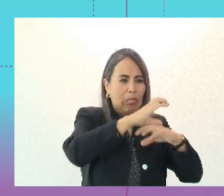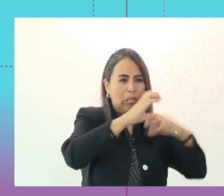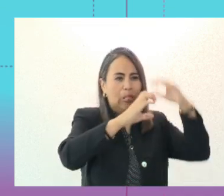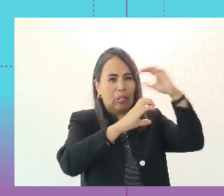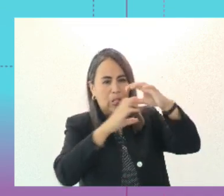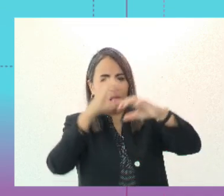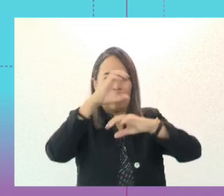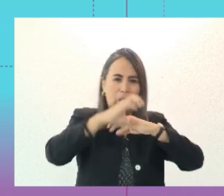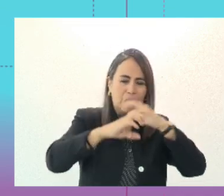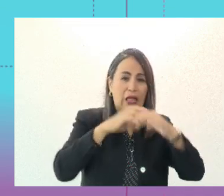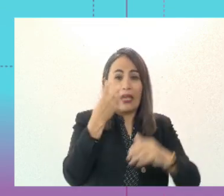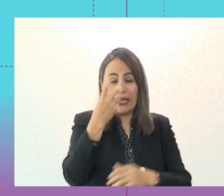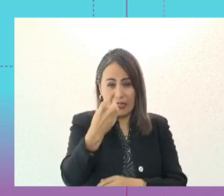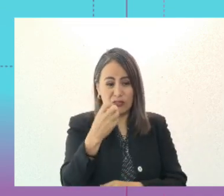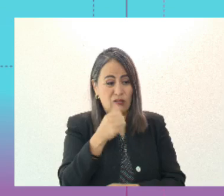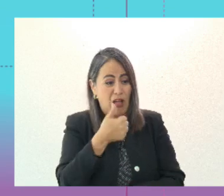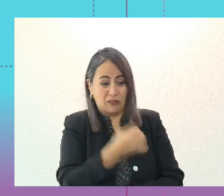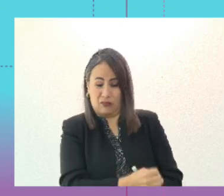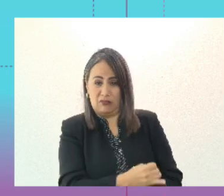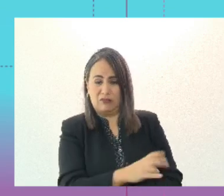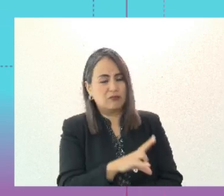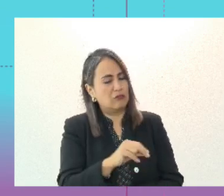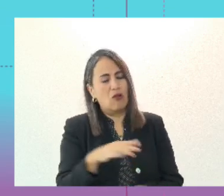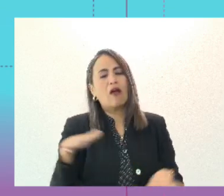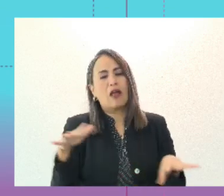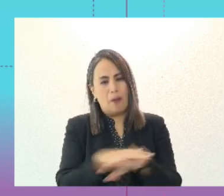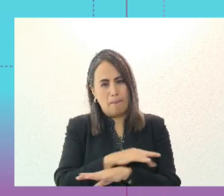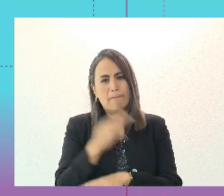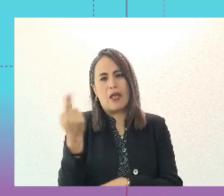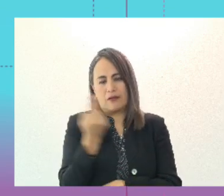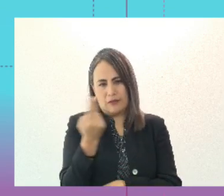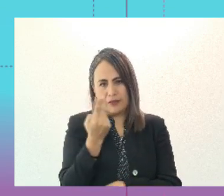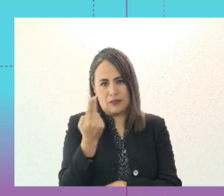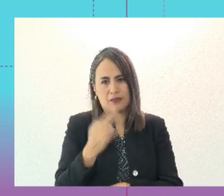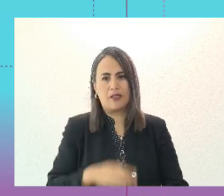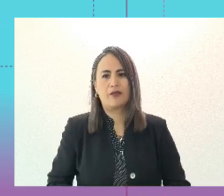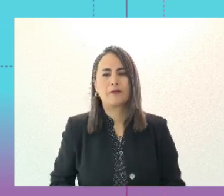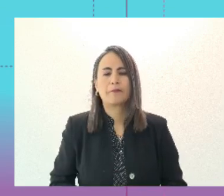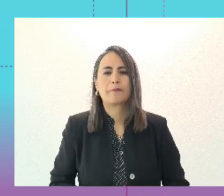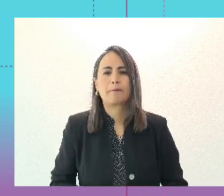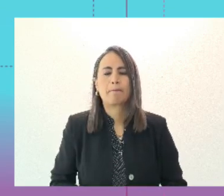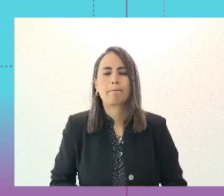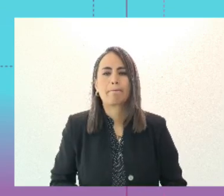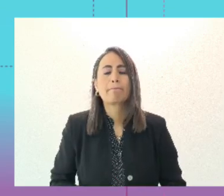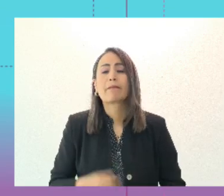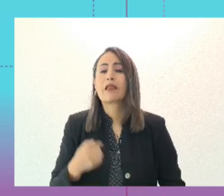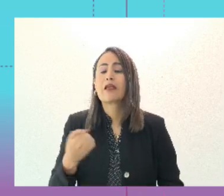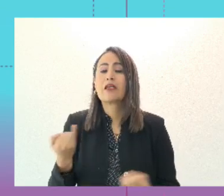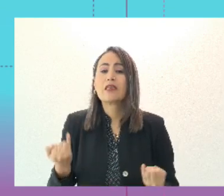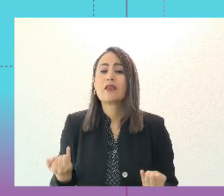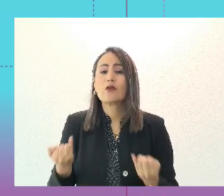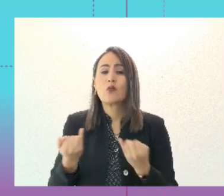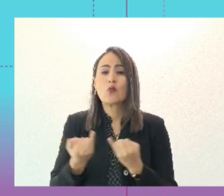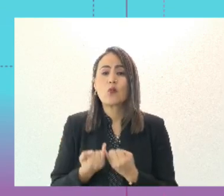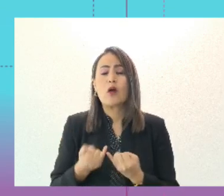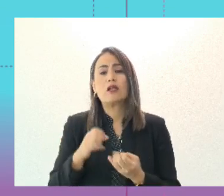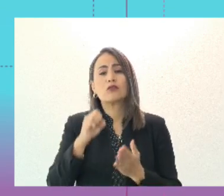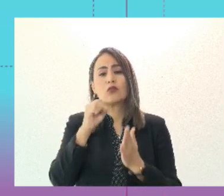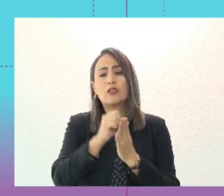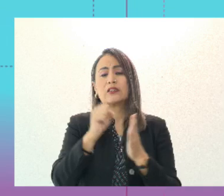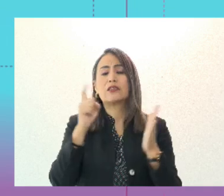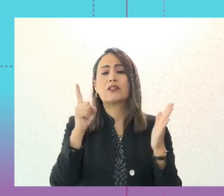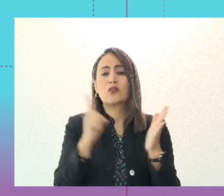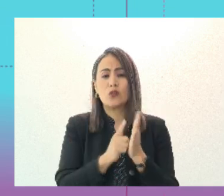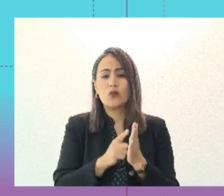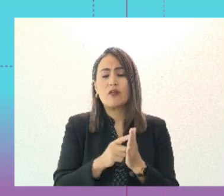debemos de cambiar. Y pues también hablaba algo muy importante que me pareció, ya nada más cierro con esto, del proceso que tienen las solicitudes de información.